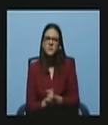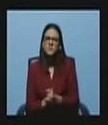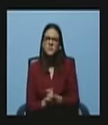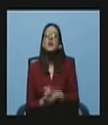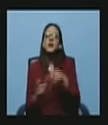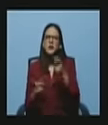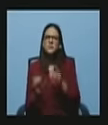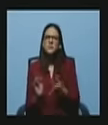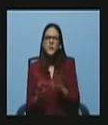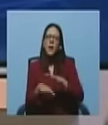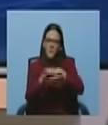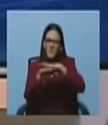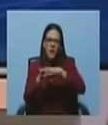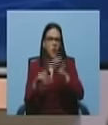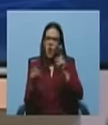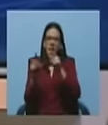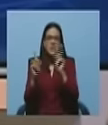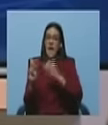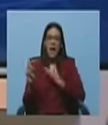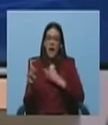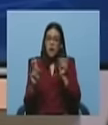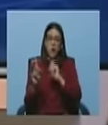¿Cuánto eran 3.000 dólares quincenales? Para quién? Perdón,